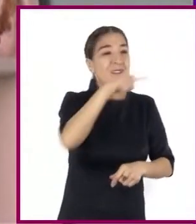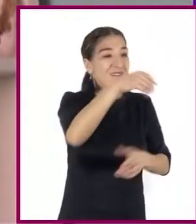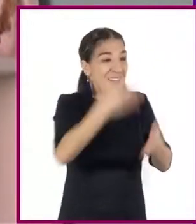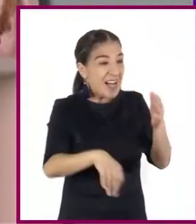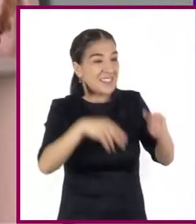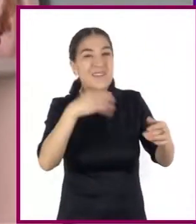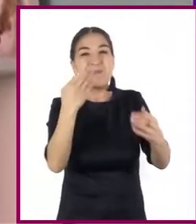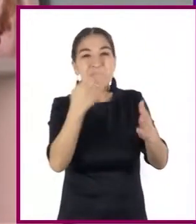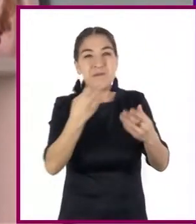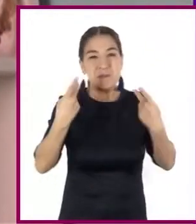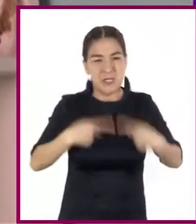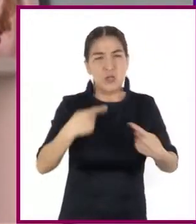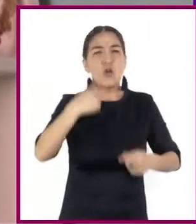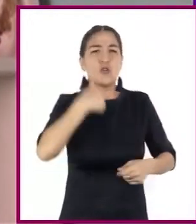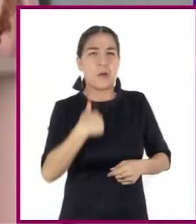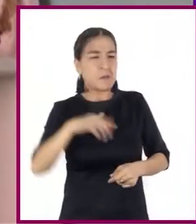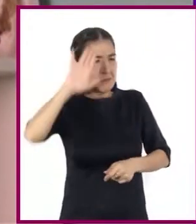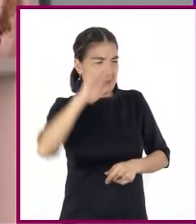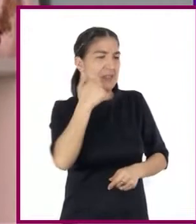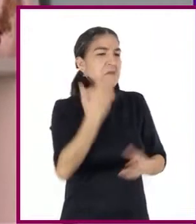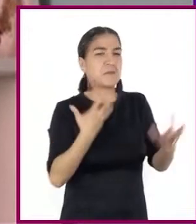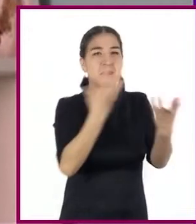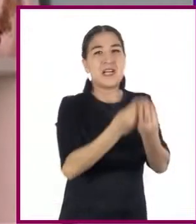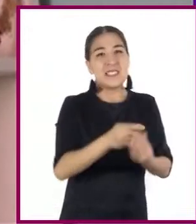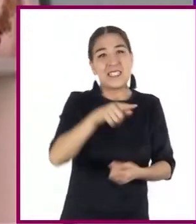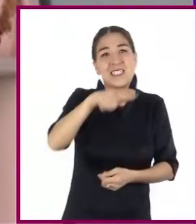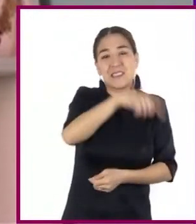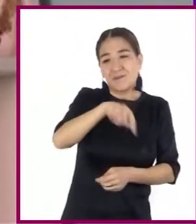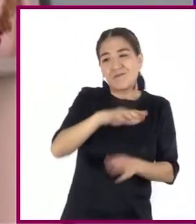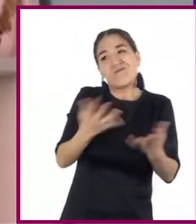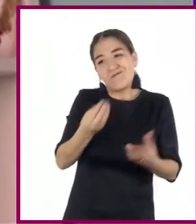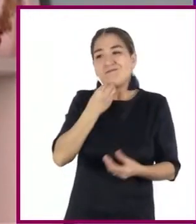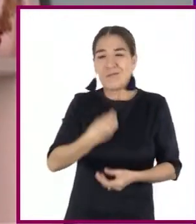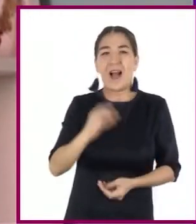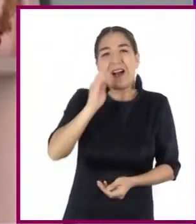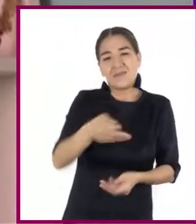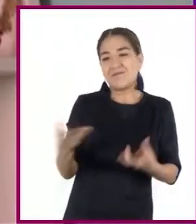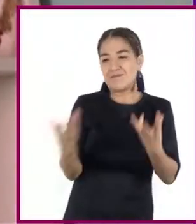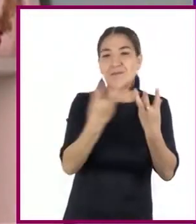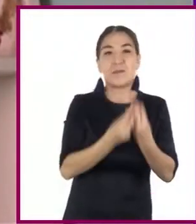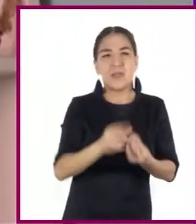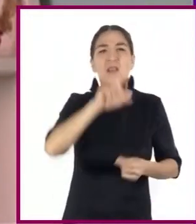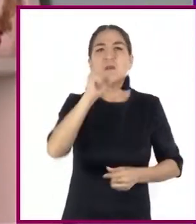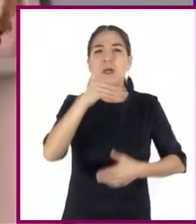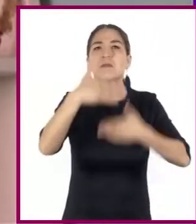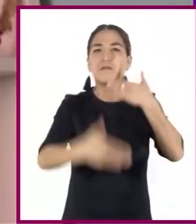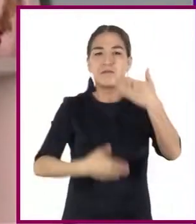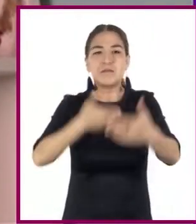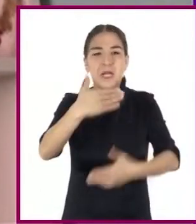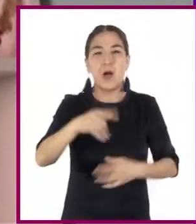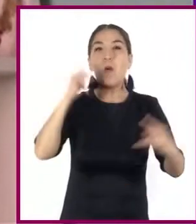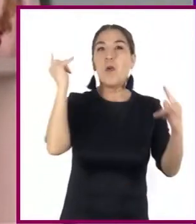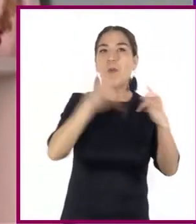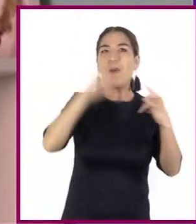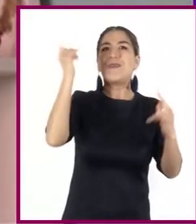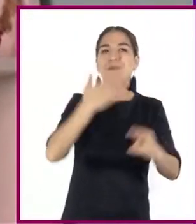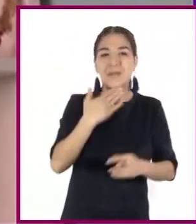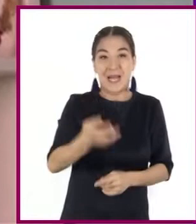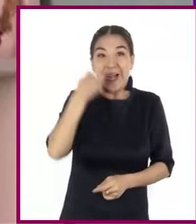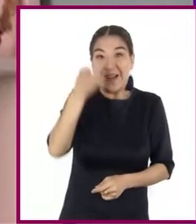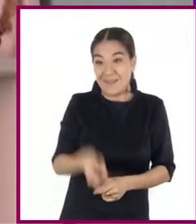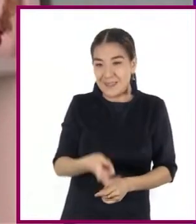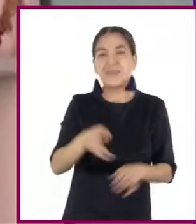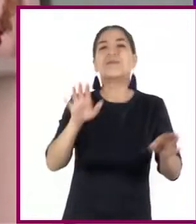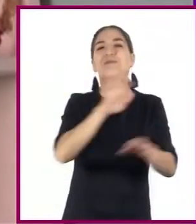entrar. No muy convencidos, aceptaron para no perder. Conforme pasó el juego, logré anotar el gol ganador y con este